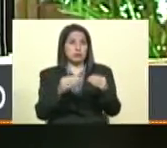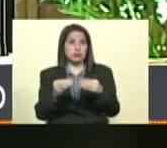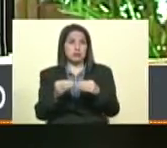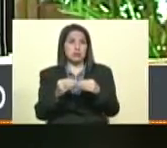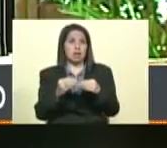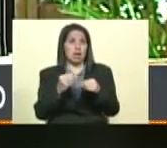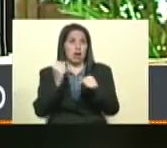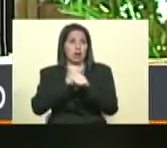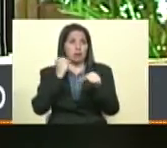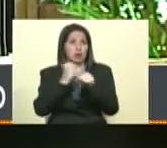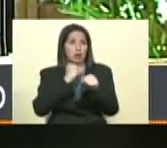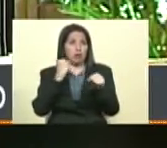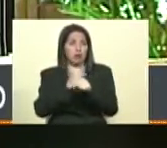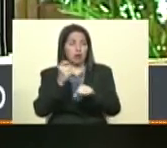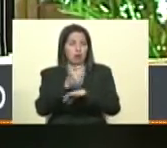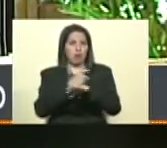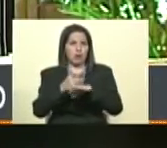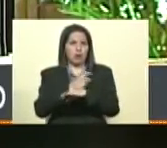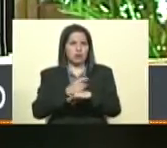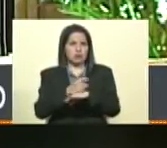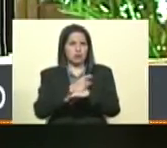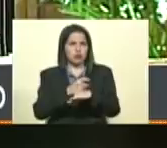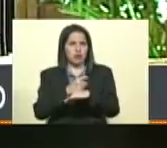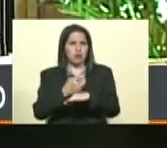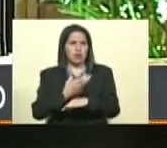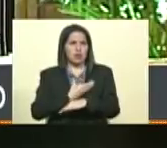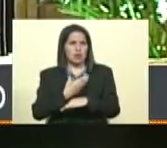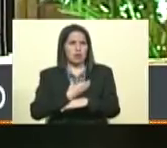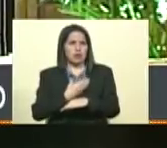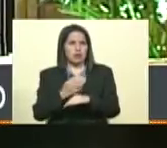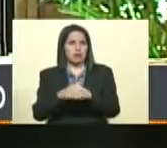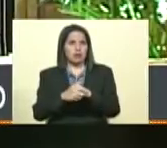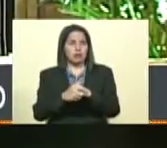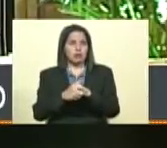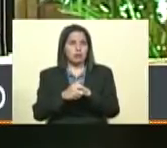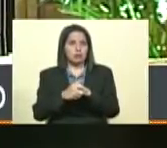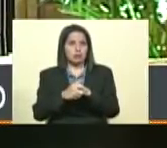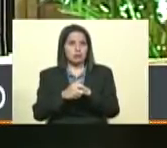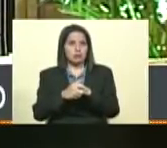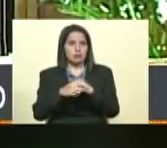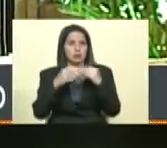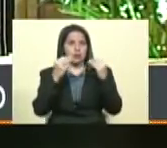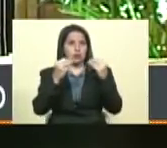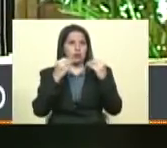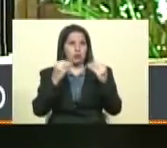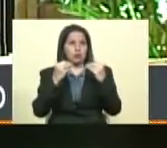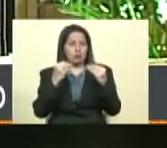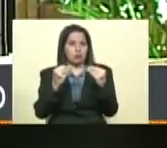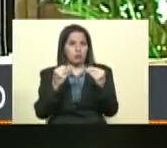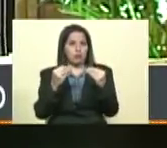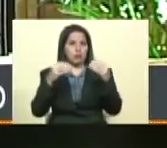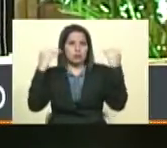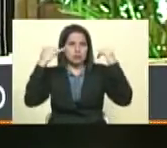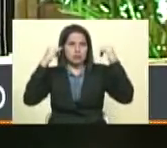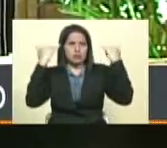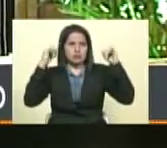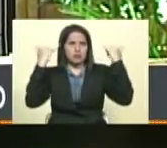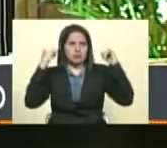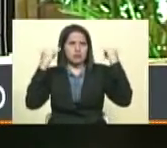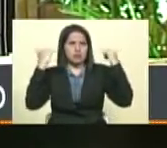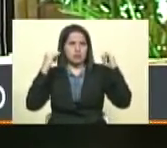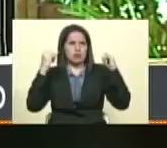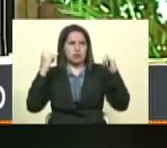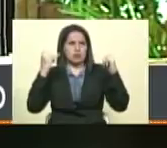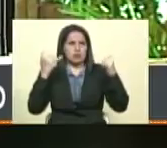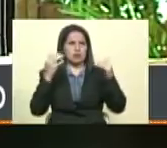hermanos trabajadores de las gobernaciones y de las gobernacionas. Hoy están de júbilo, pues, hoy están de celebración en las gobernaciones y gobernaciones,